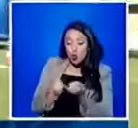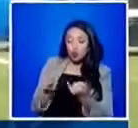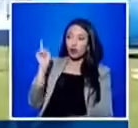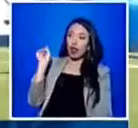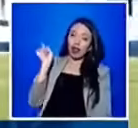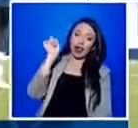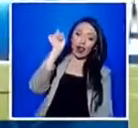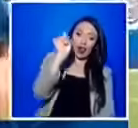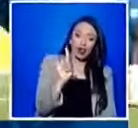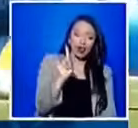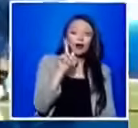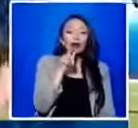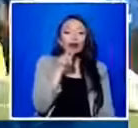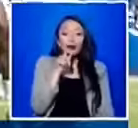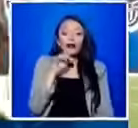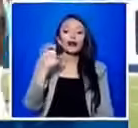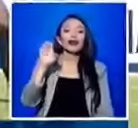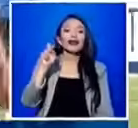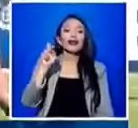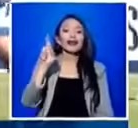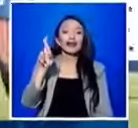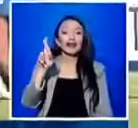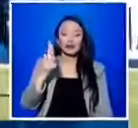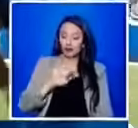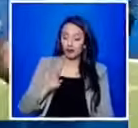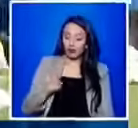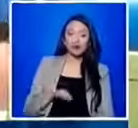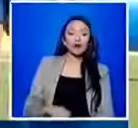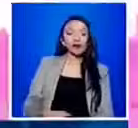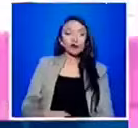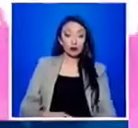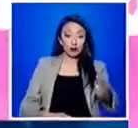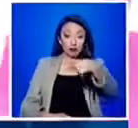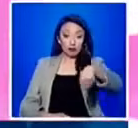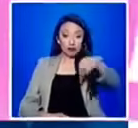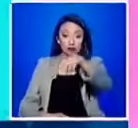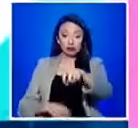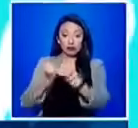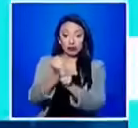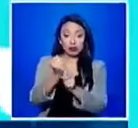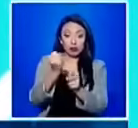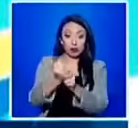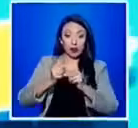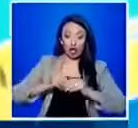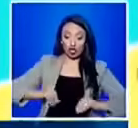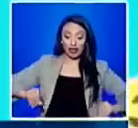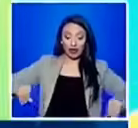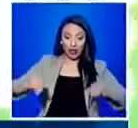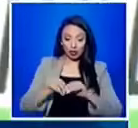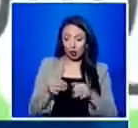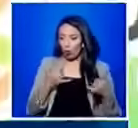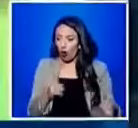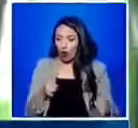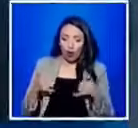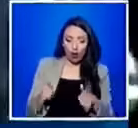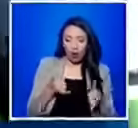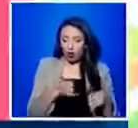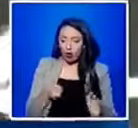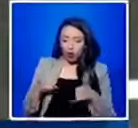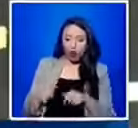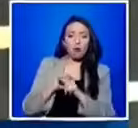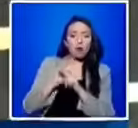la capital fue el goleador Einer Valencia. La selección nacional realizó trabajos en el terreno de juego. La práctica